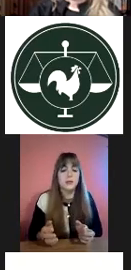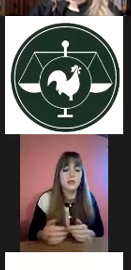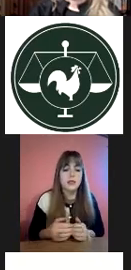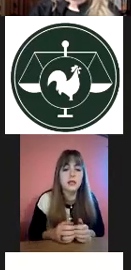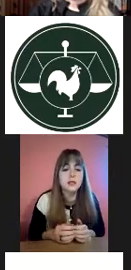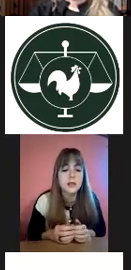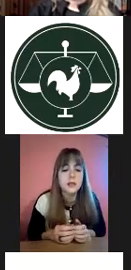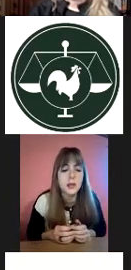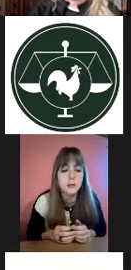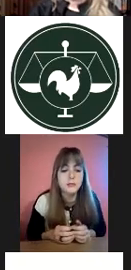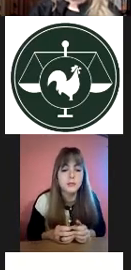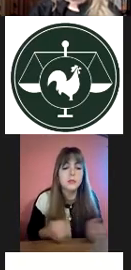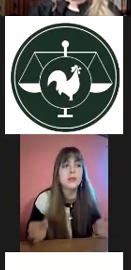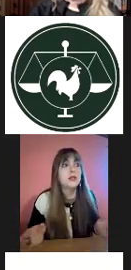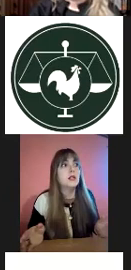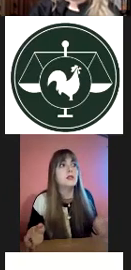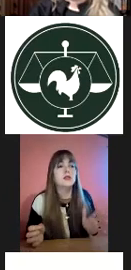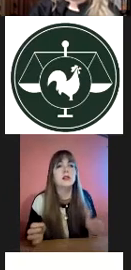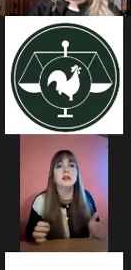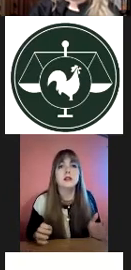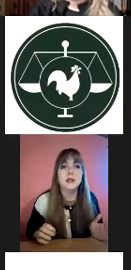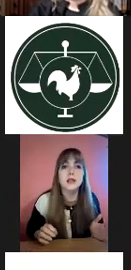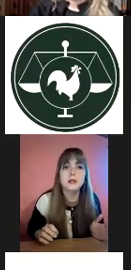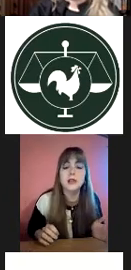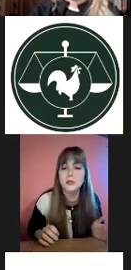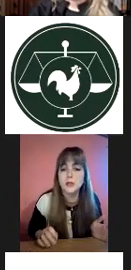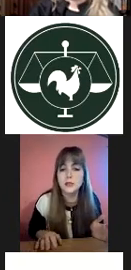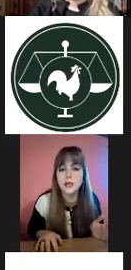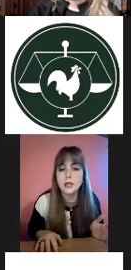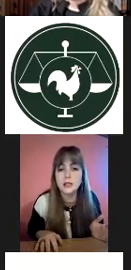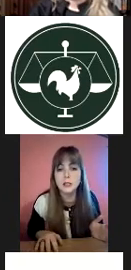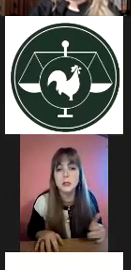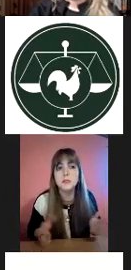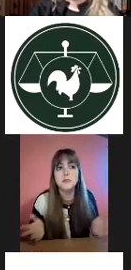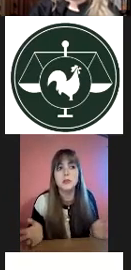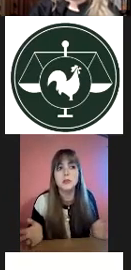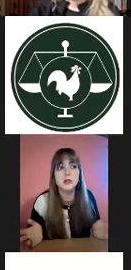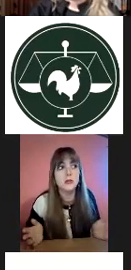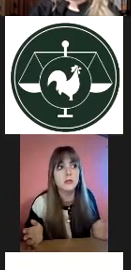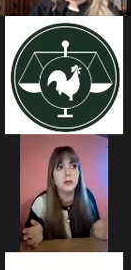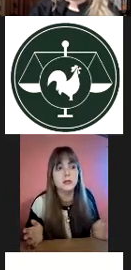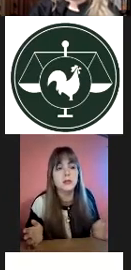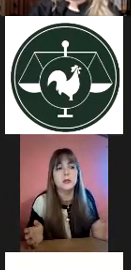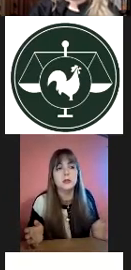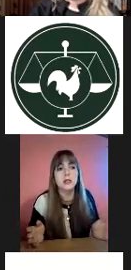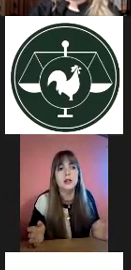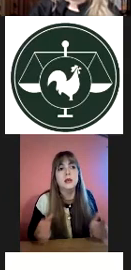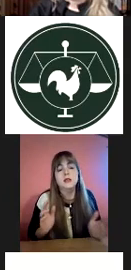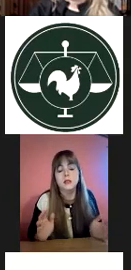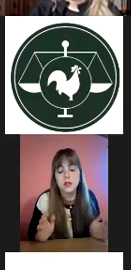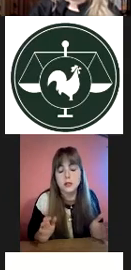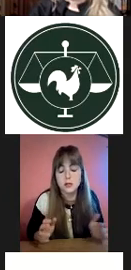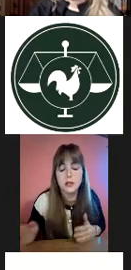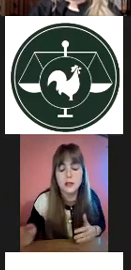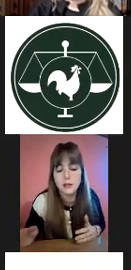en veterinarias, que viste que quizás no hay carteles sobre la importancia de la castración, entonces como una persona cómo se entera,